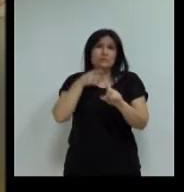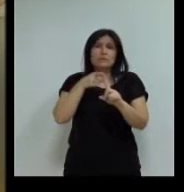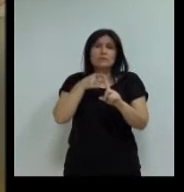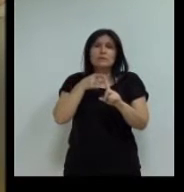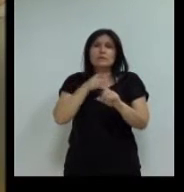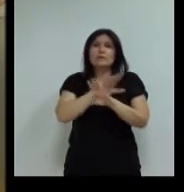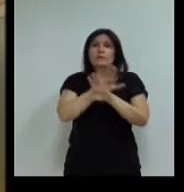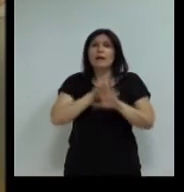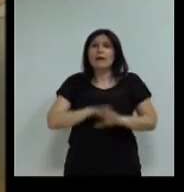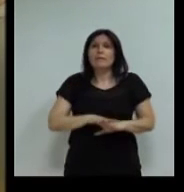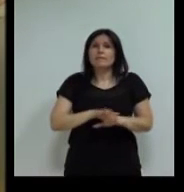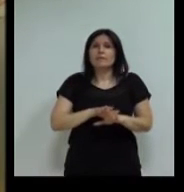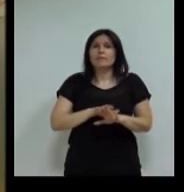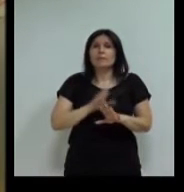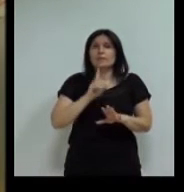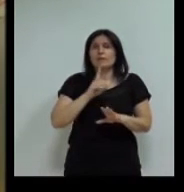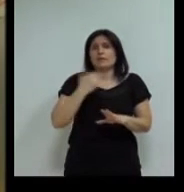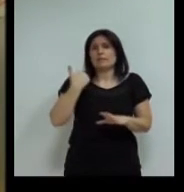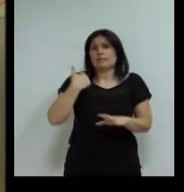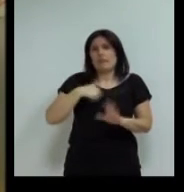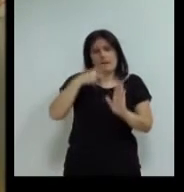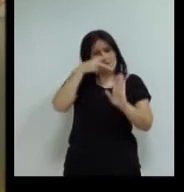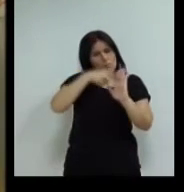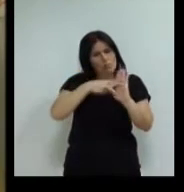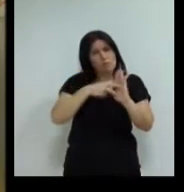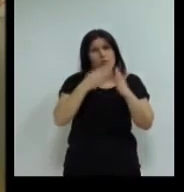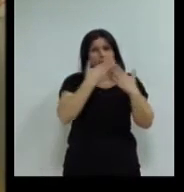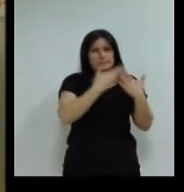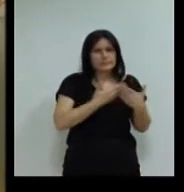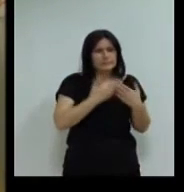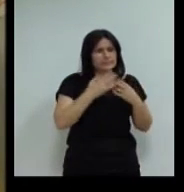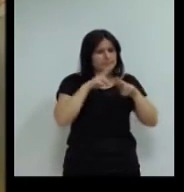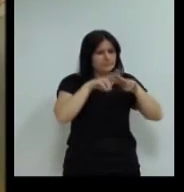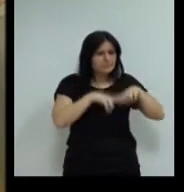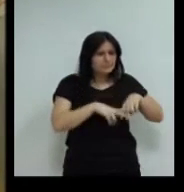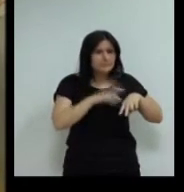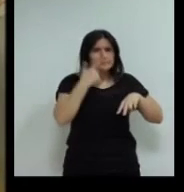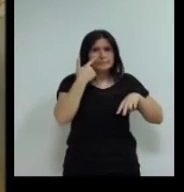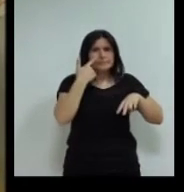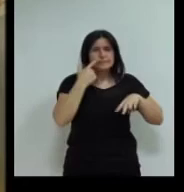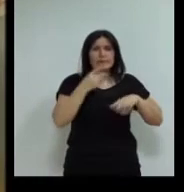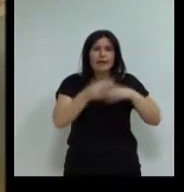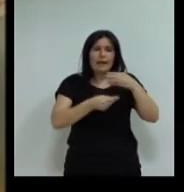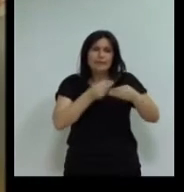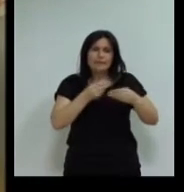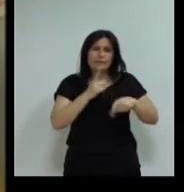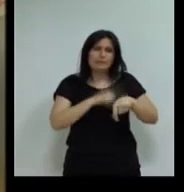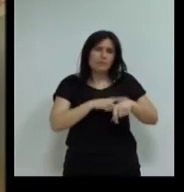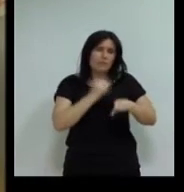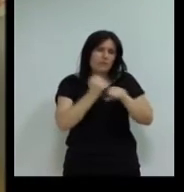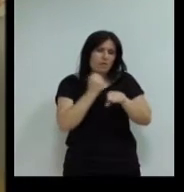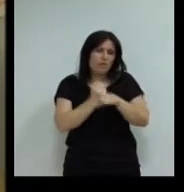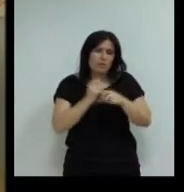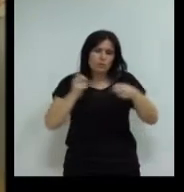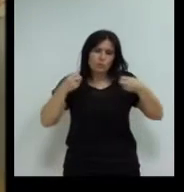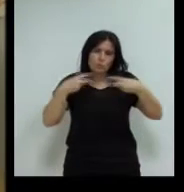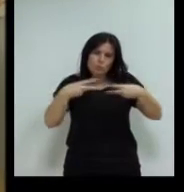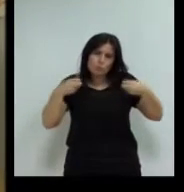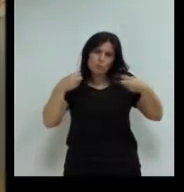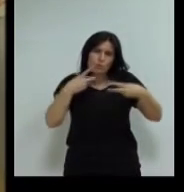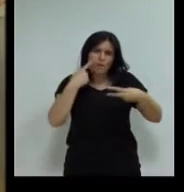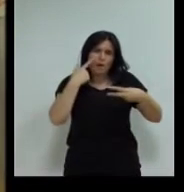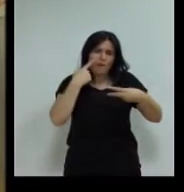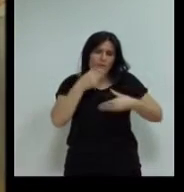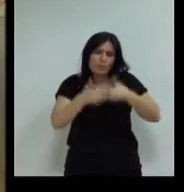oye, al final, después de ver la norma, después de dedicar horas a subtitular, hacerlo de una forma, oye, ver que se puede ir mejorando el proceso,